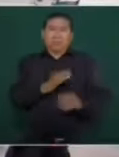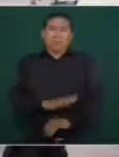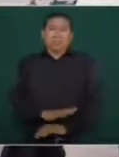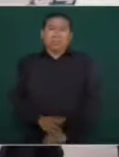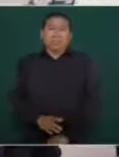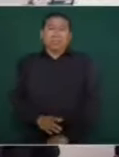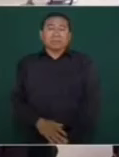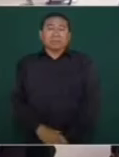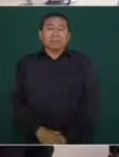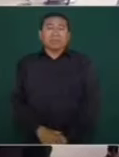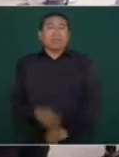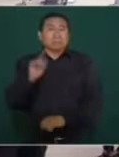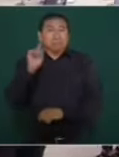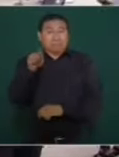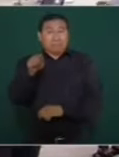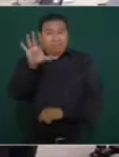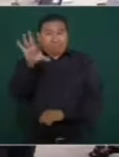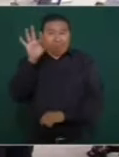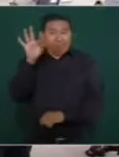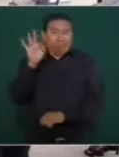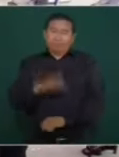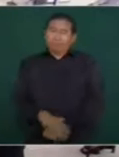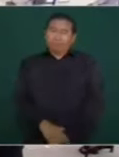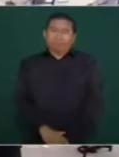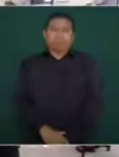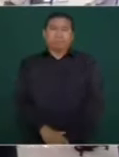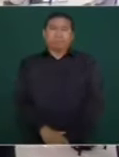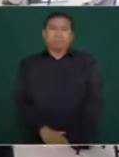el llamado dedazo,